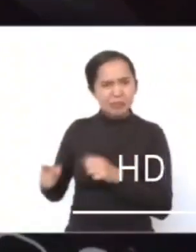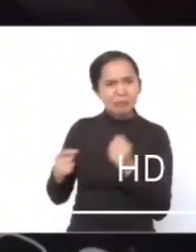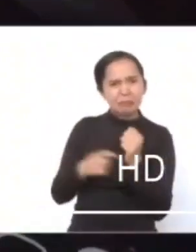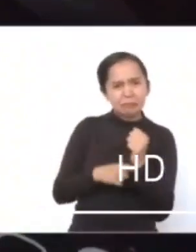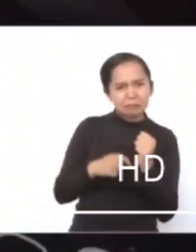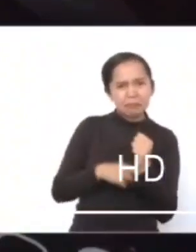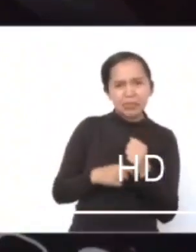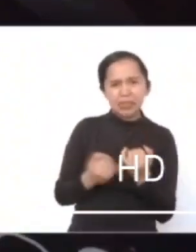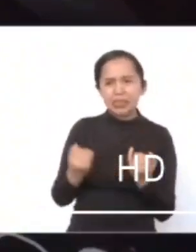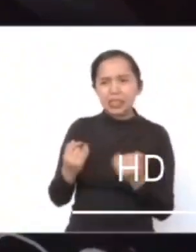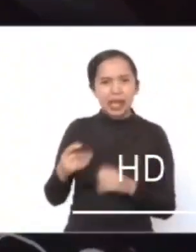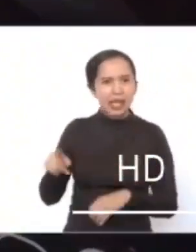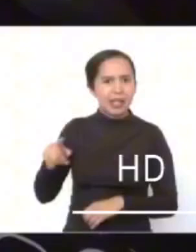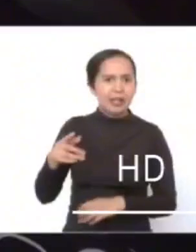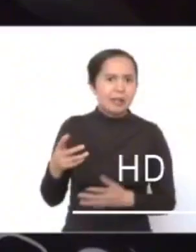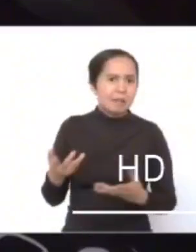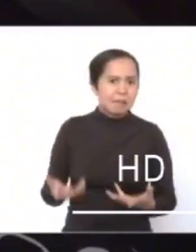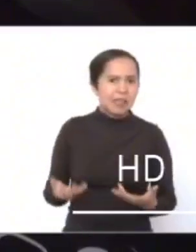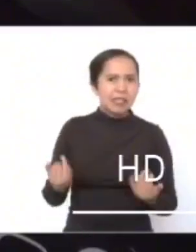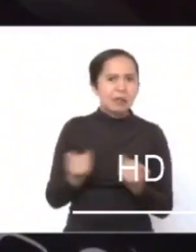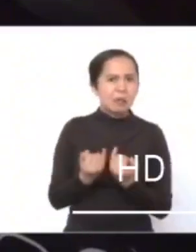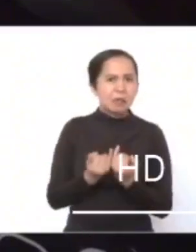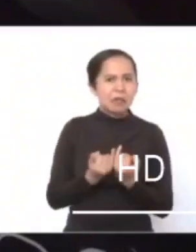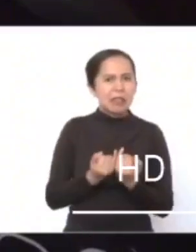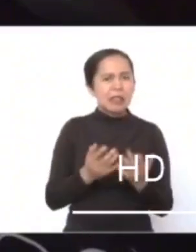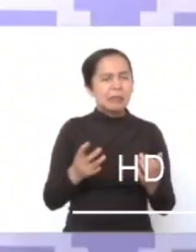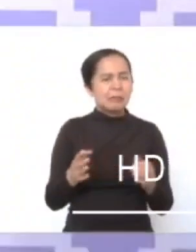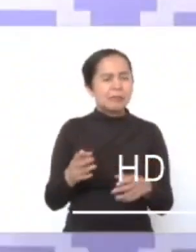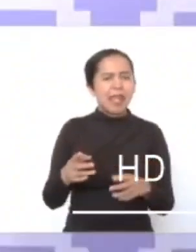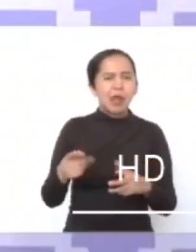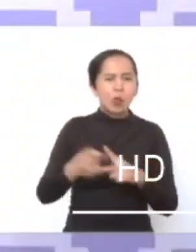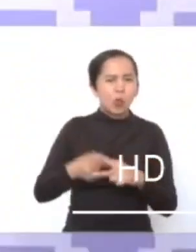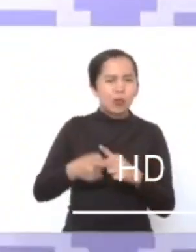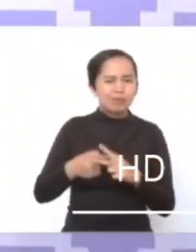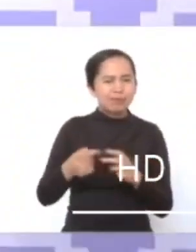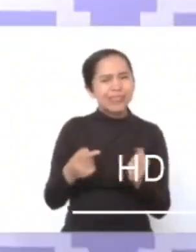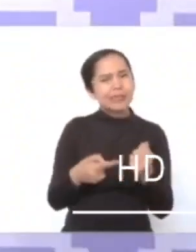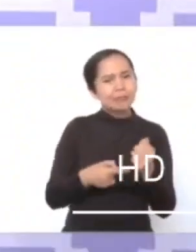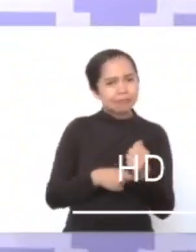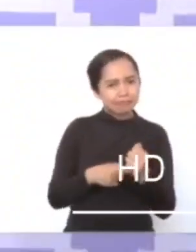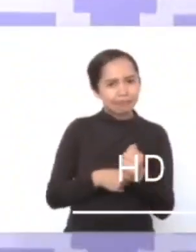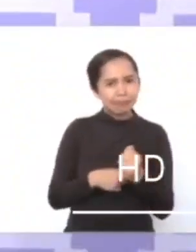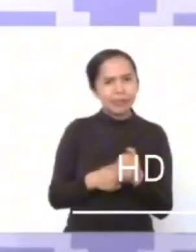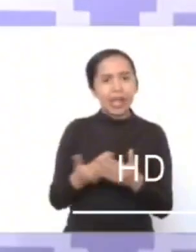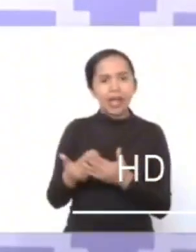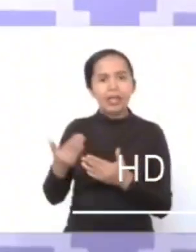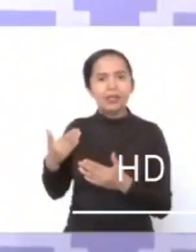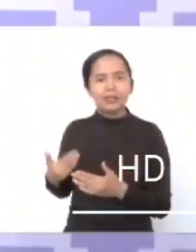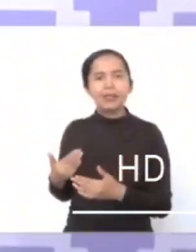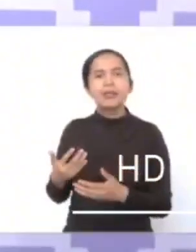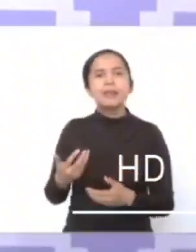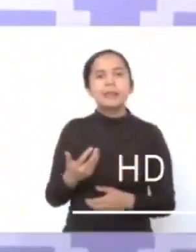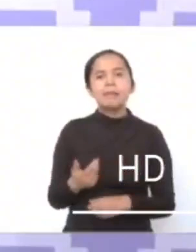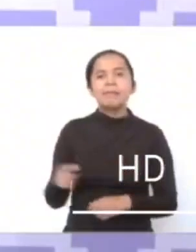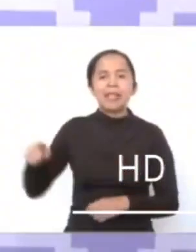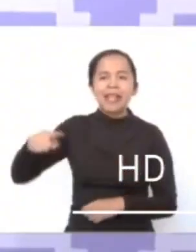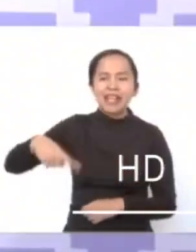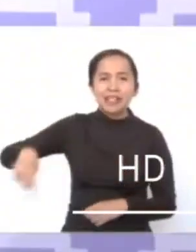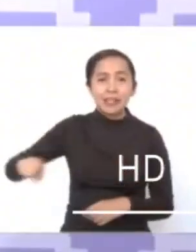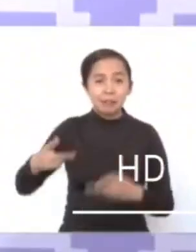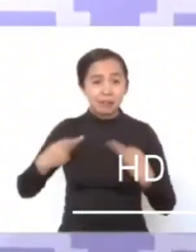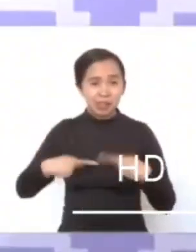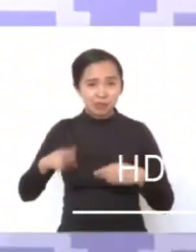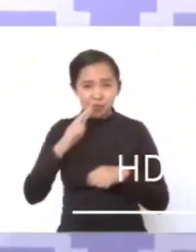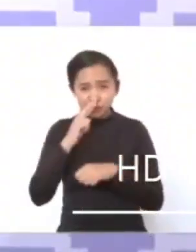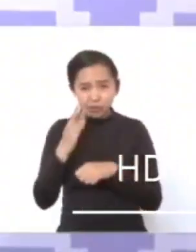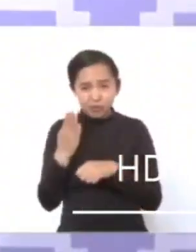las mujeres y las niñas, se ocultaban cifras. Preferían antes dejar libres a los responsables,